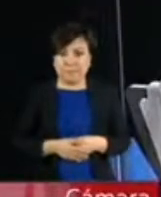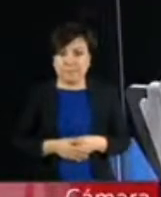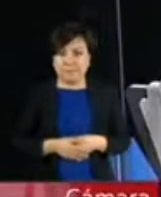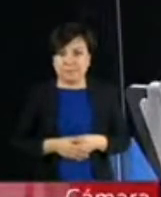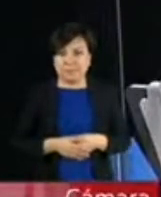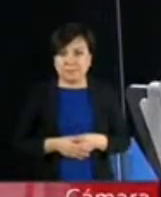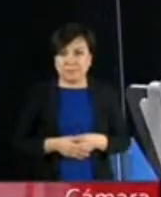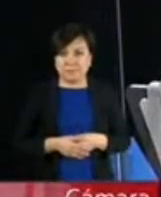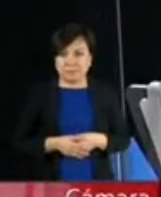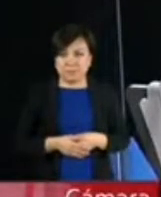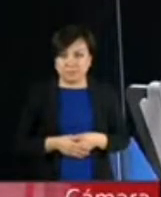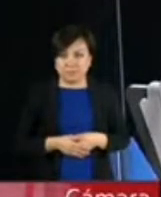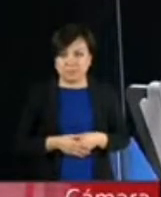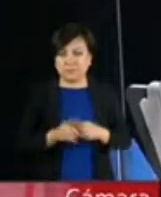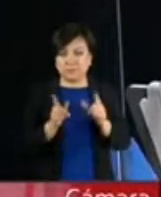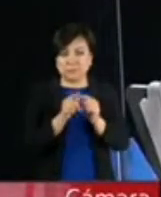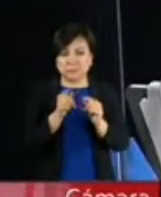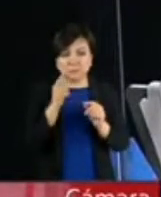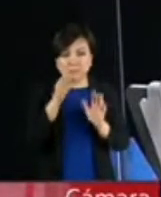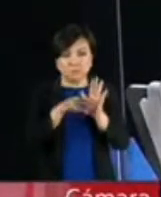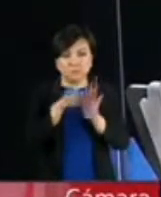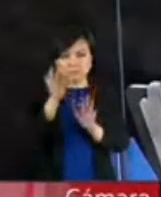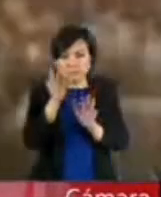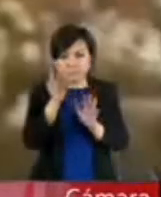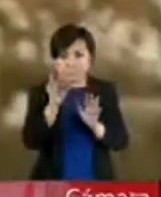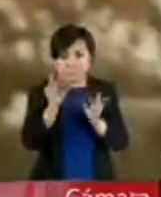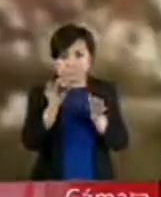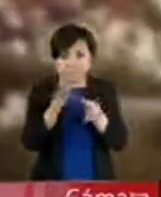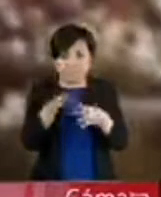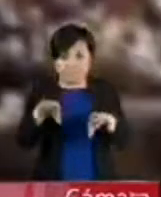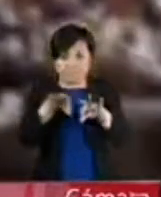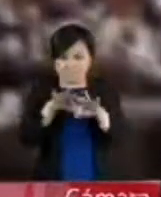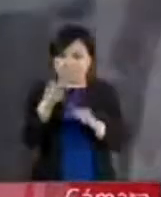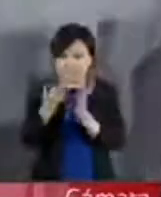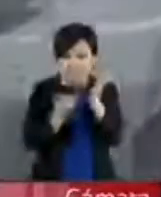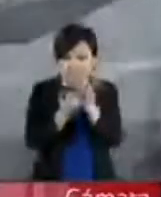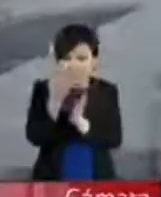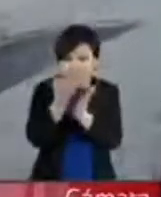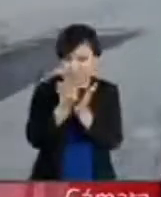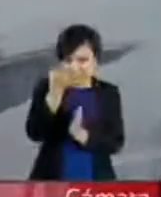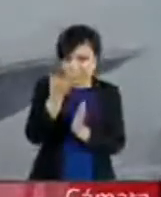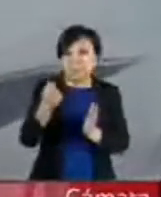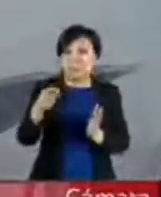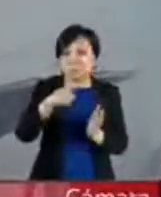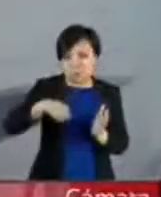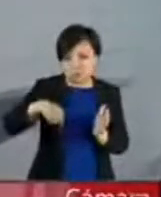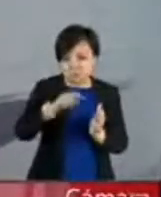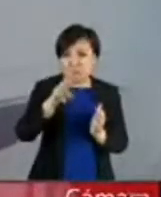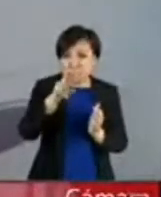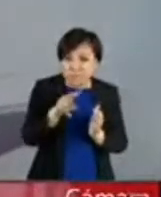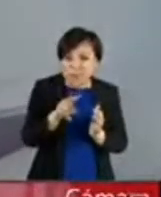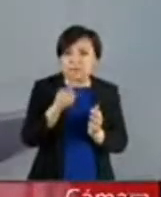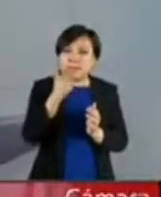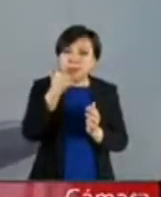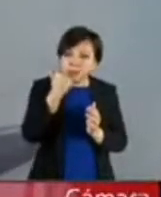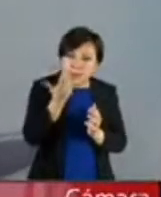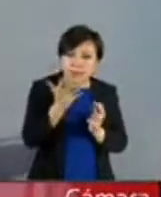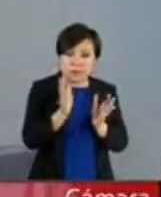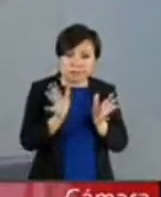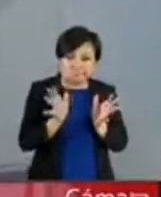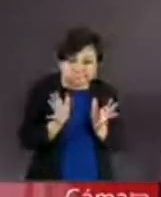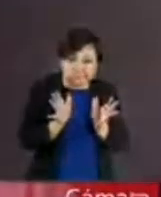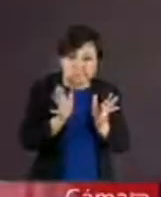Culmino, nada más relevante colaboración de este dictamen, pues que estaremos realmente impulsando de manera